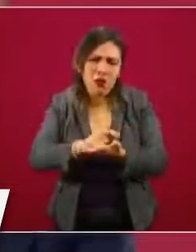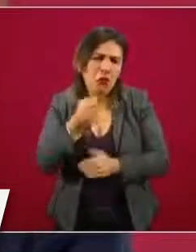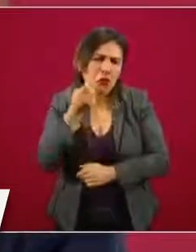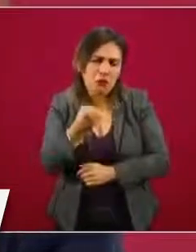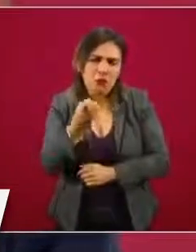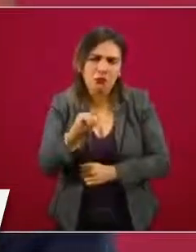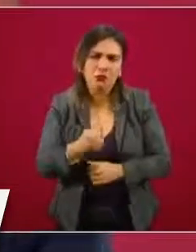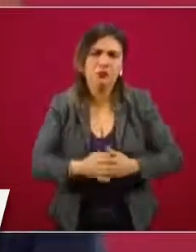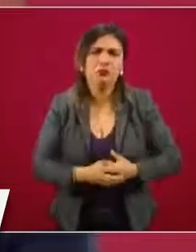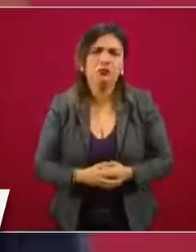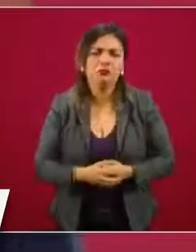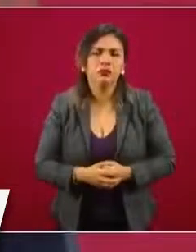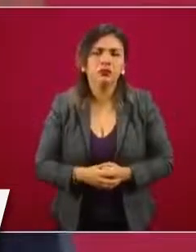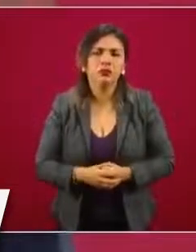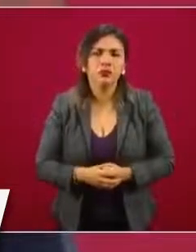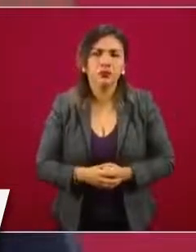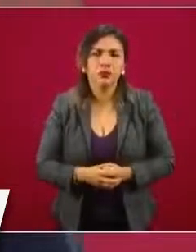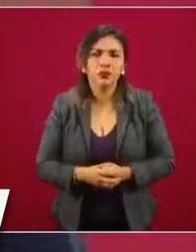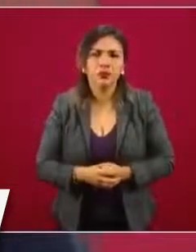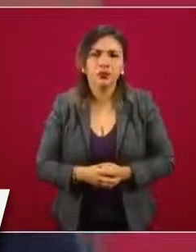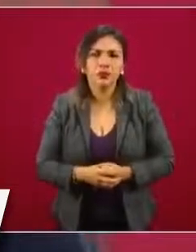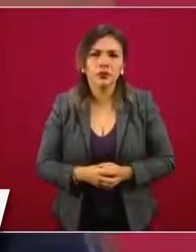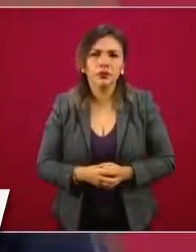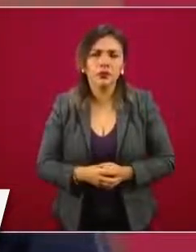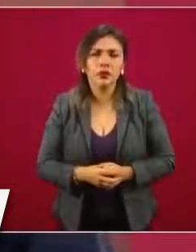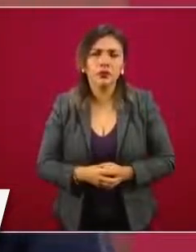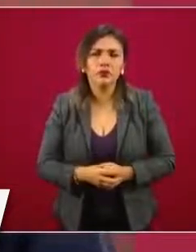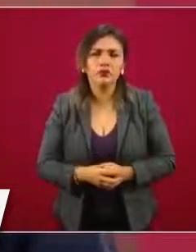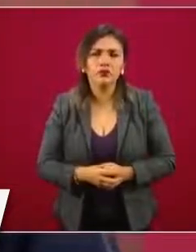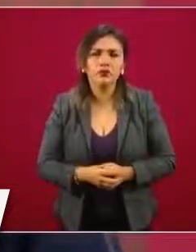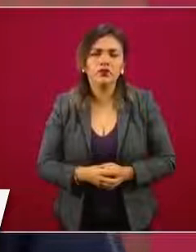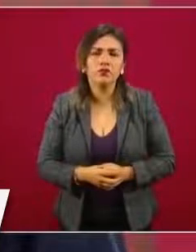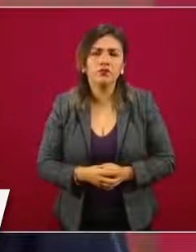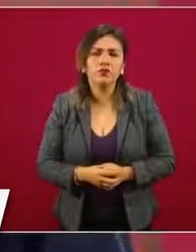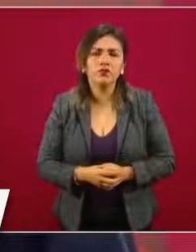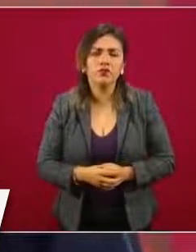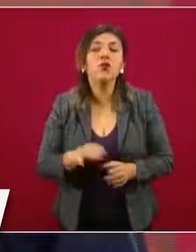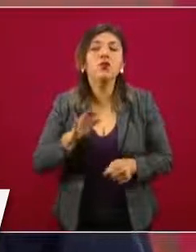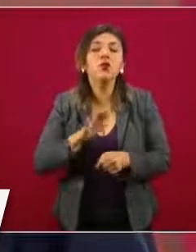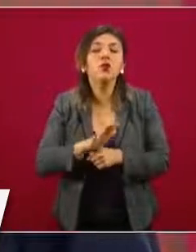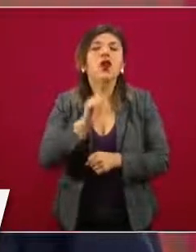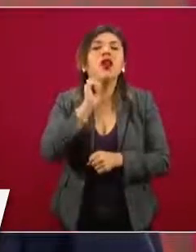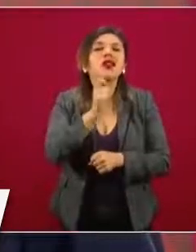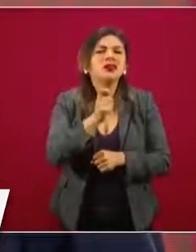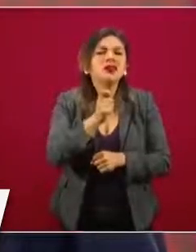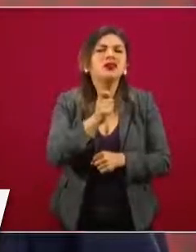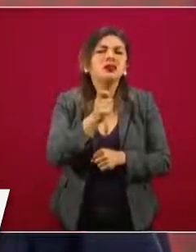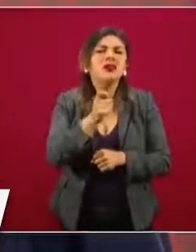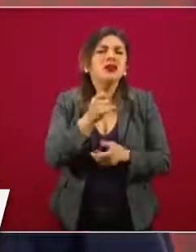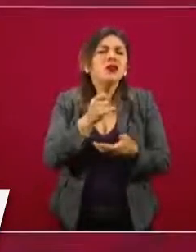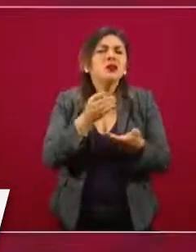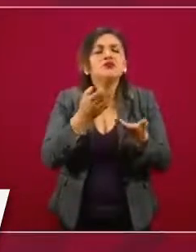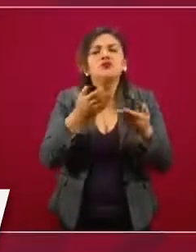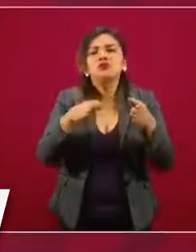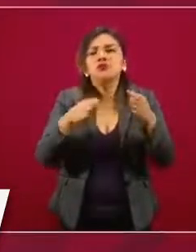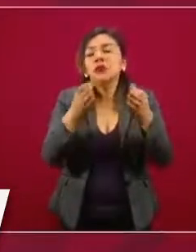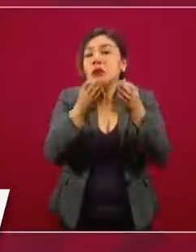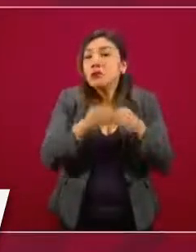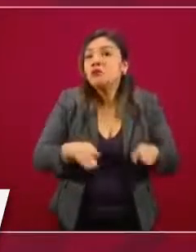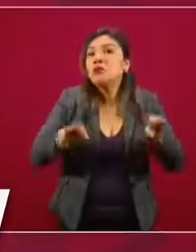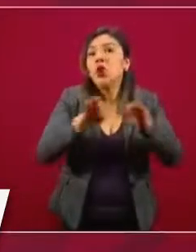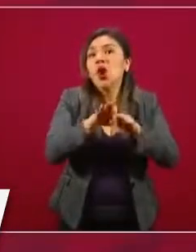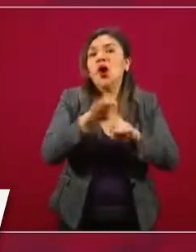decir, lo que se considera básico o indispensable.